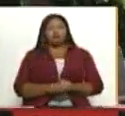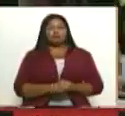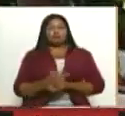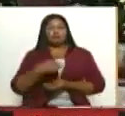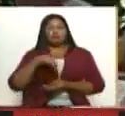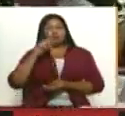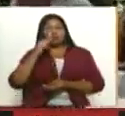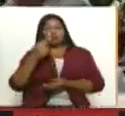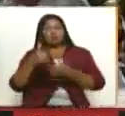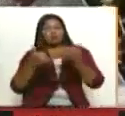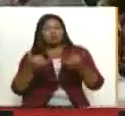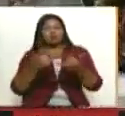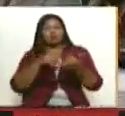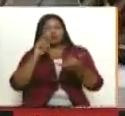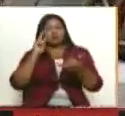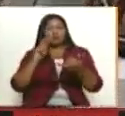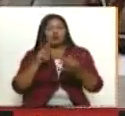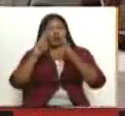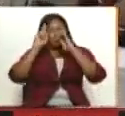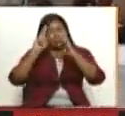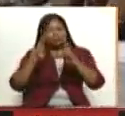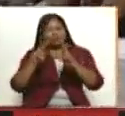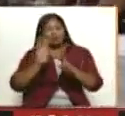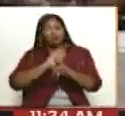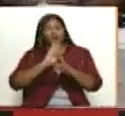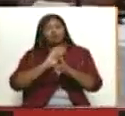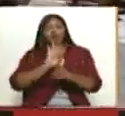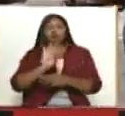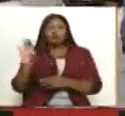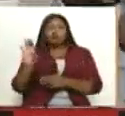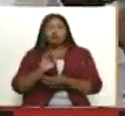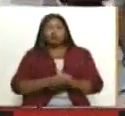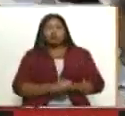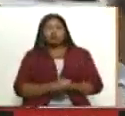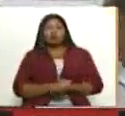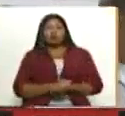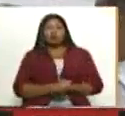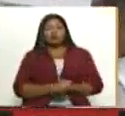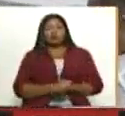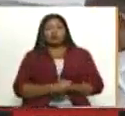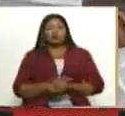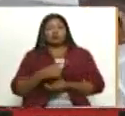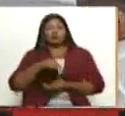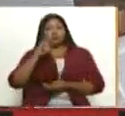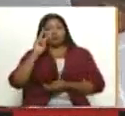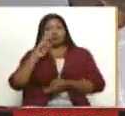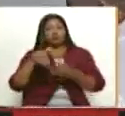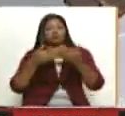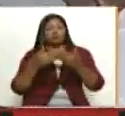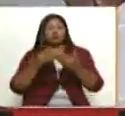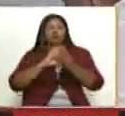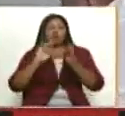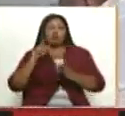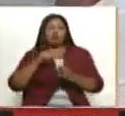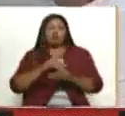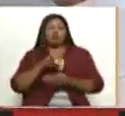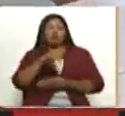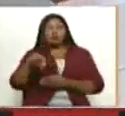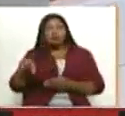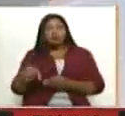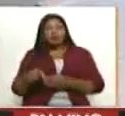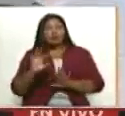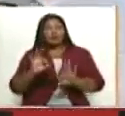soberano que hace respetar su propia soberanía y respeta la soberanía de los demás estados,